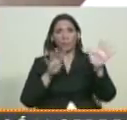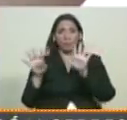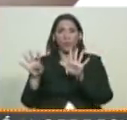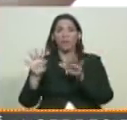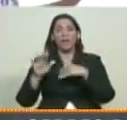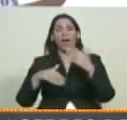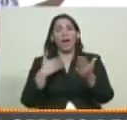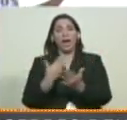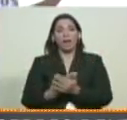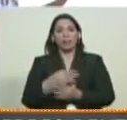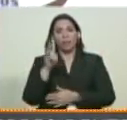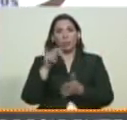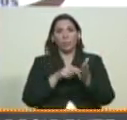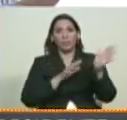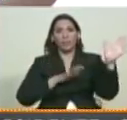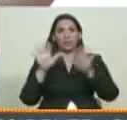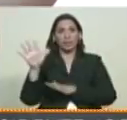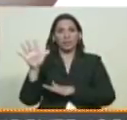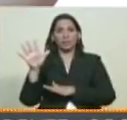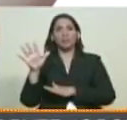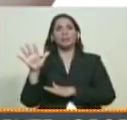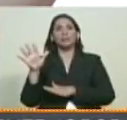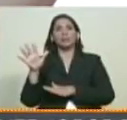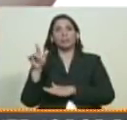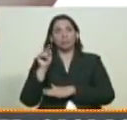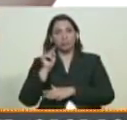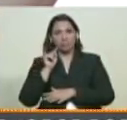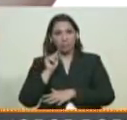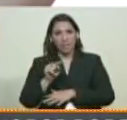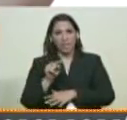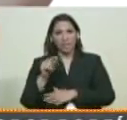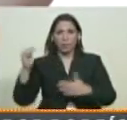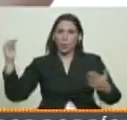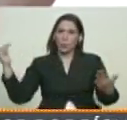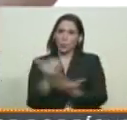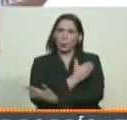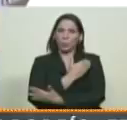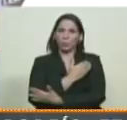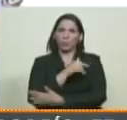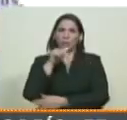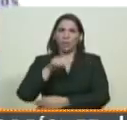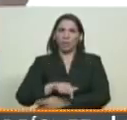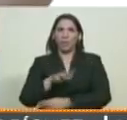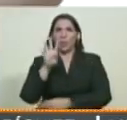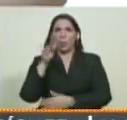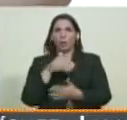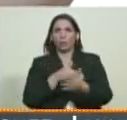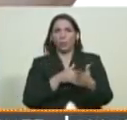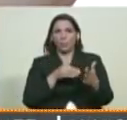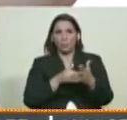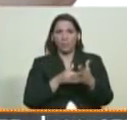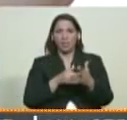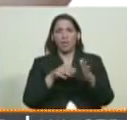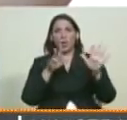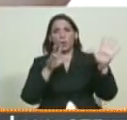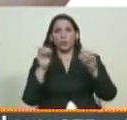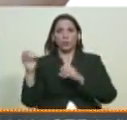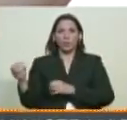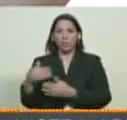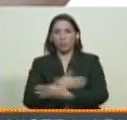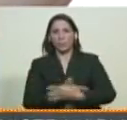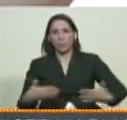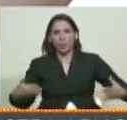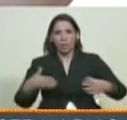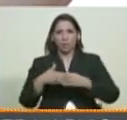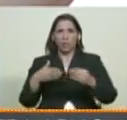2015, producto de este hecho, se le causó un desfalco a la República de 4.800 millones de dólares. Por